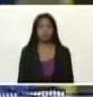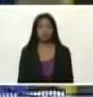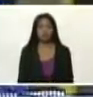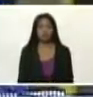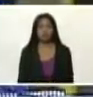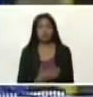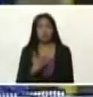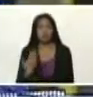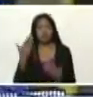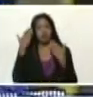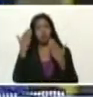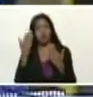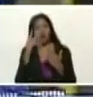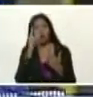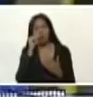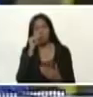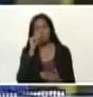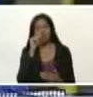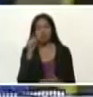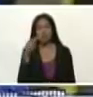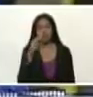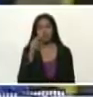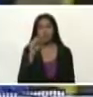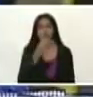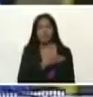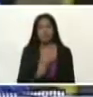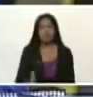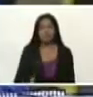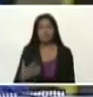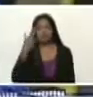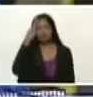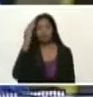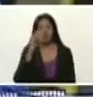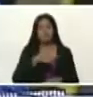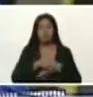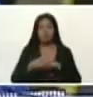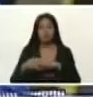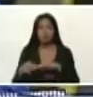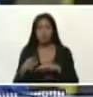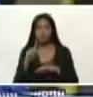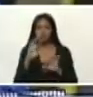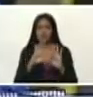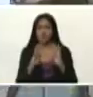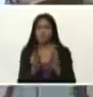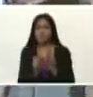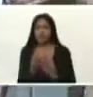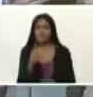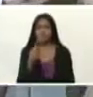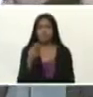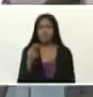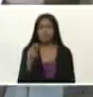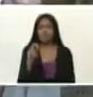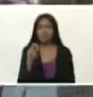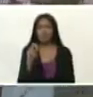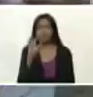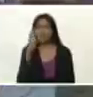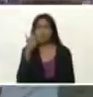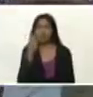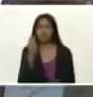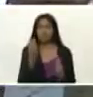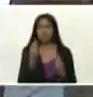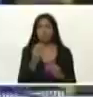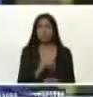Quiero saludar a Gustavo Prieto, presidente del Consejo Municipal. ¿Tú eres familia de Prieto Figueroa? Te pareces